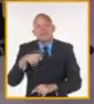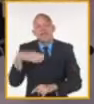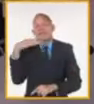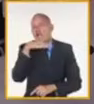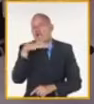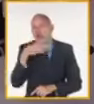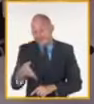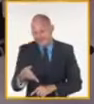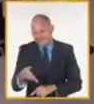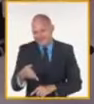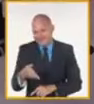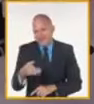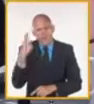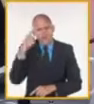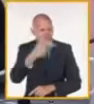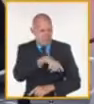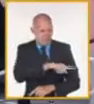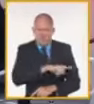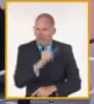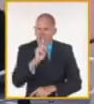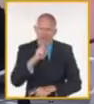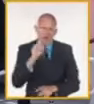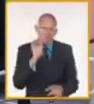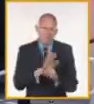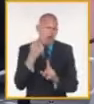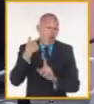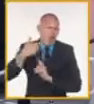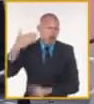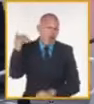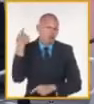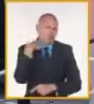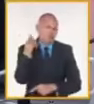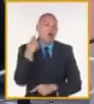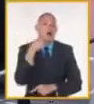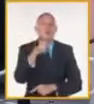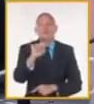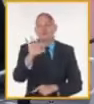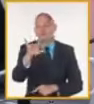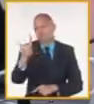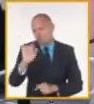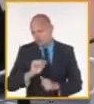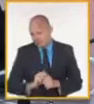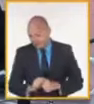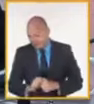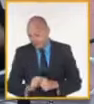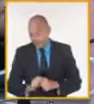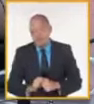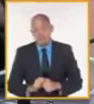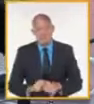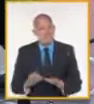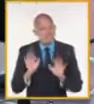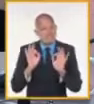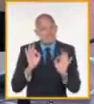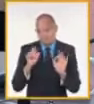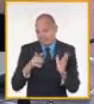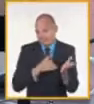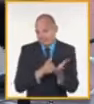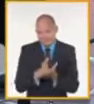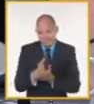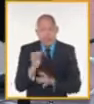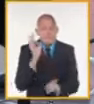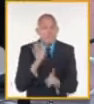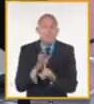la Revolución la campañas mediáticas el uso del tema informativo viene contra Cuba desde